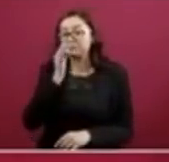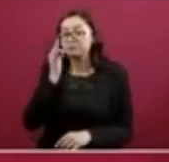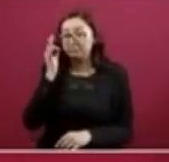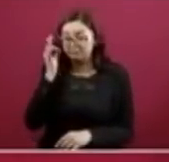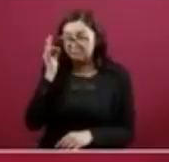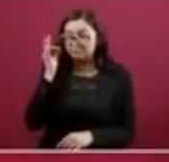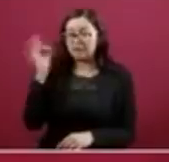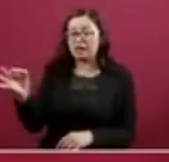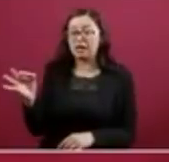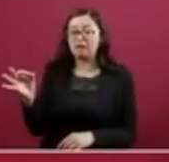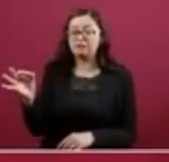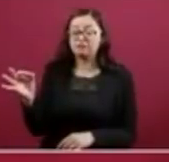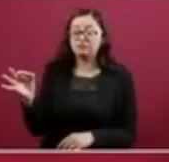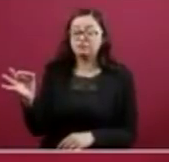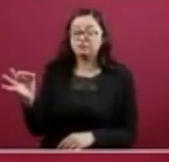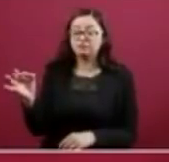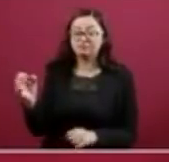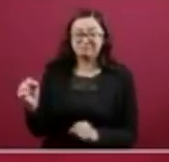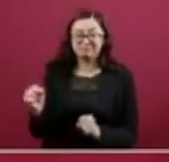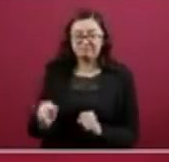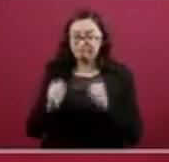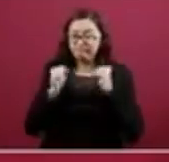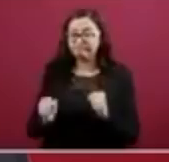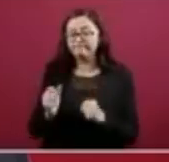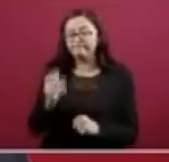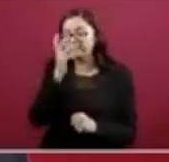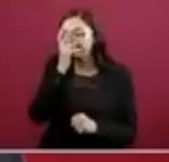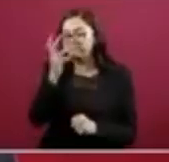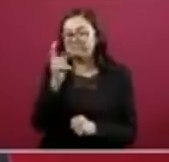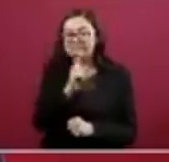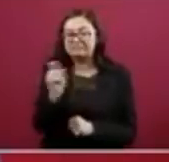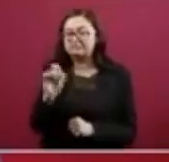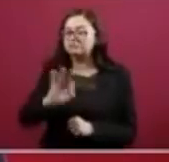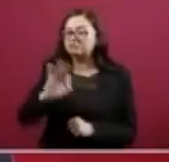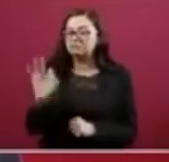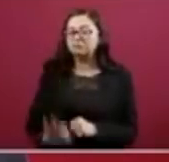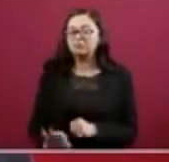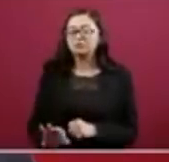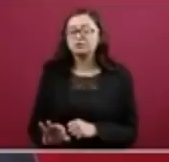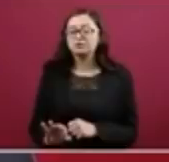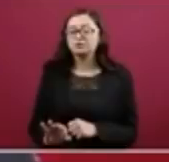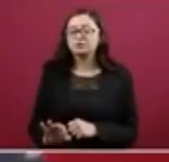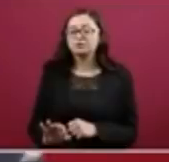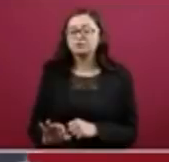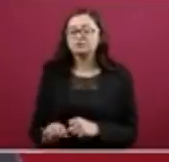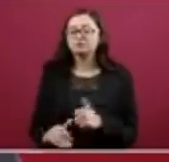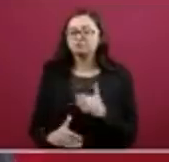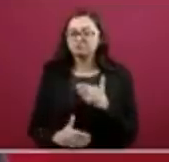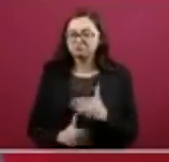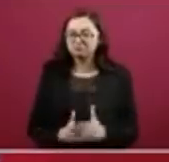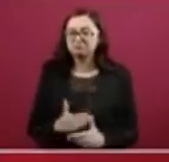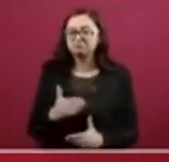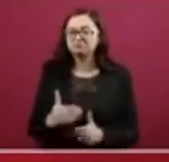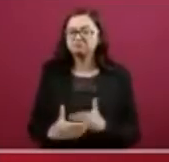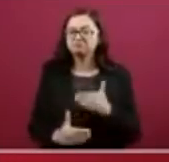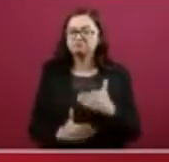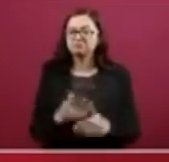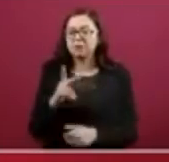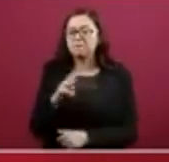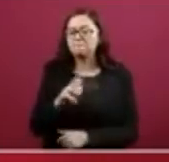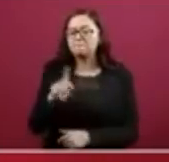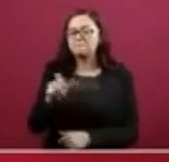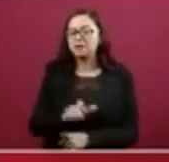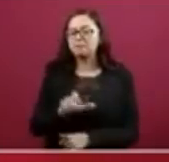absoluta seguridad de que vamos a rescatar a